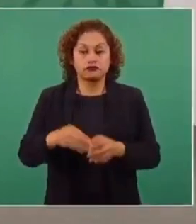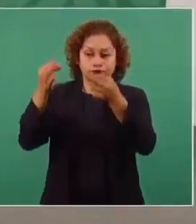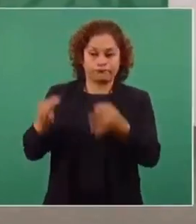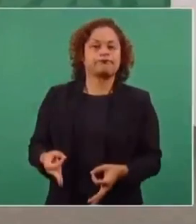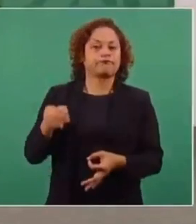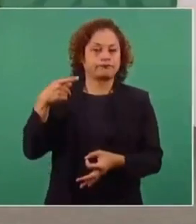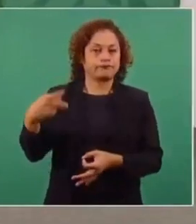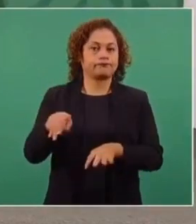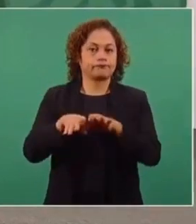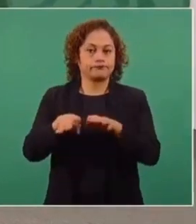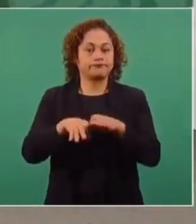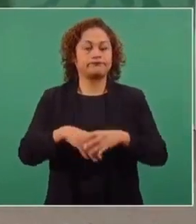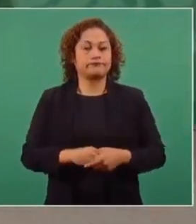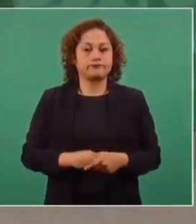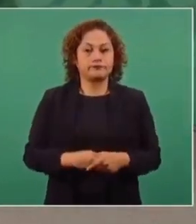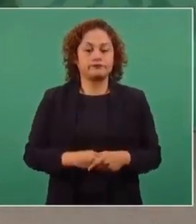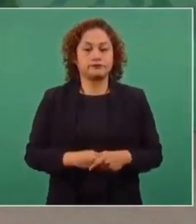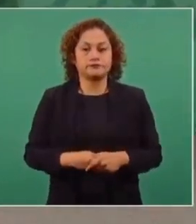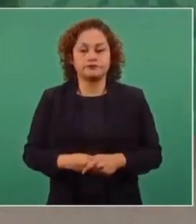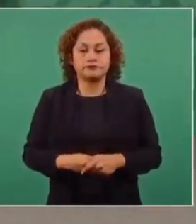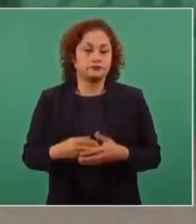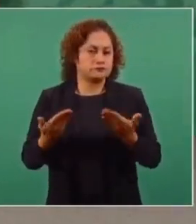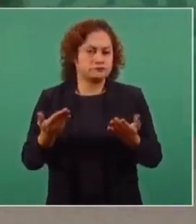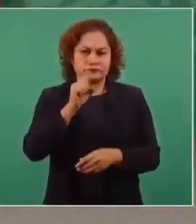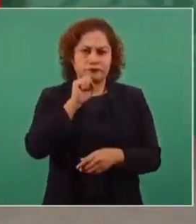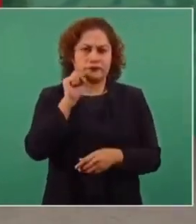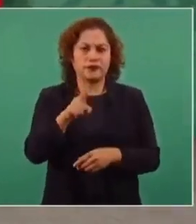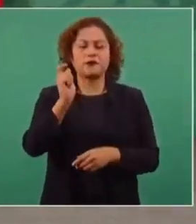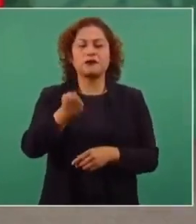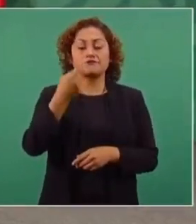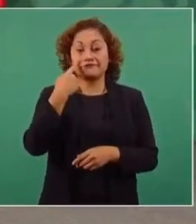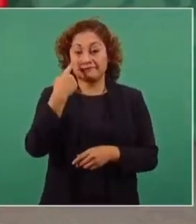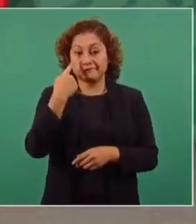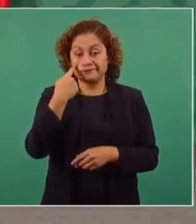íntegra. Y también, pues tenemos que